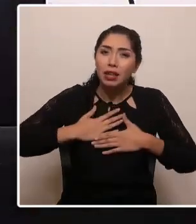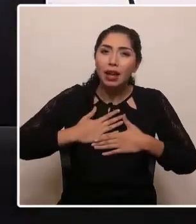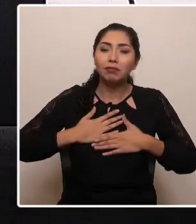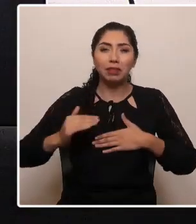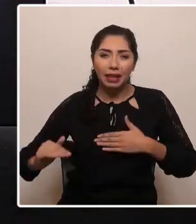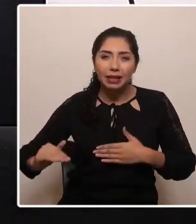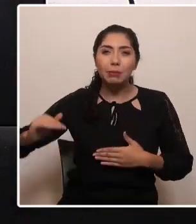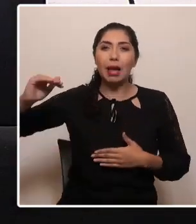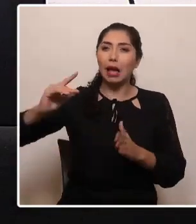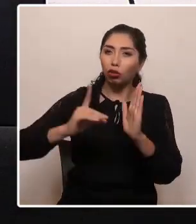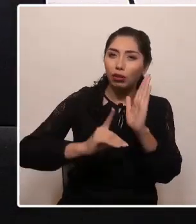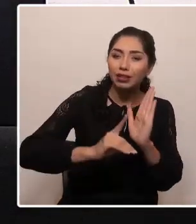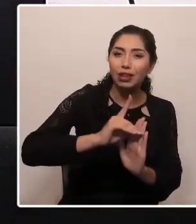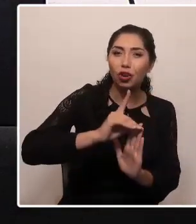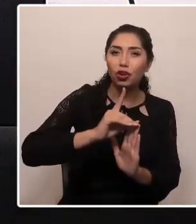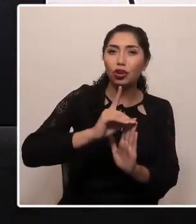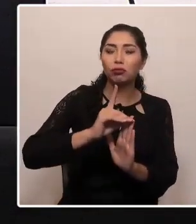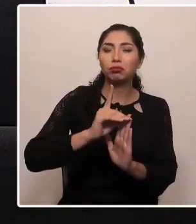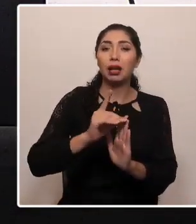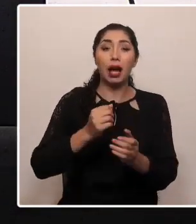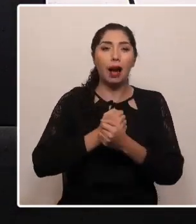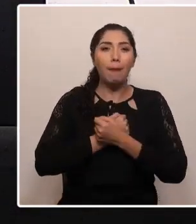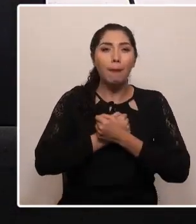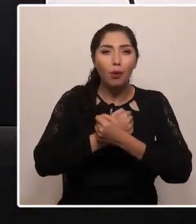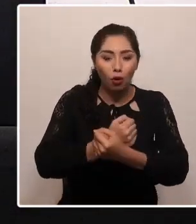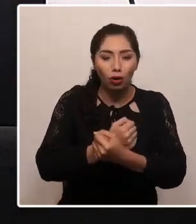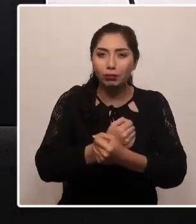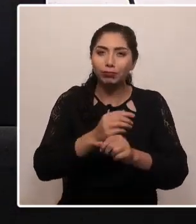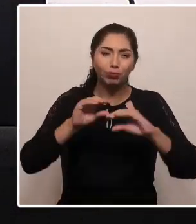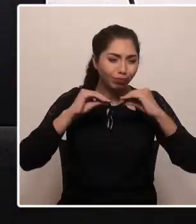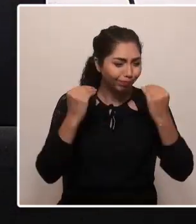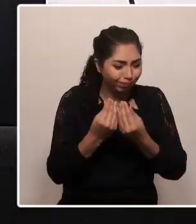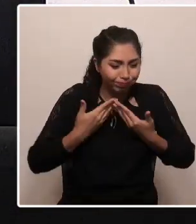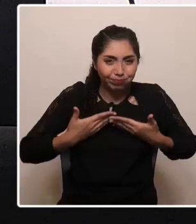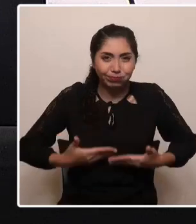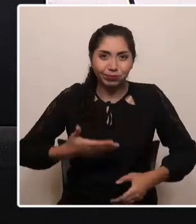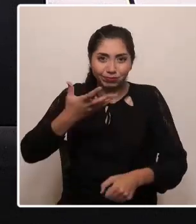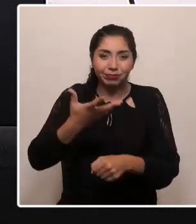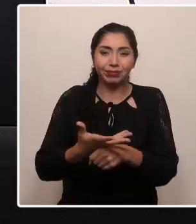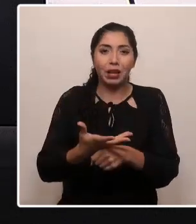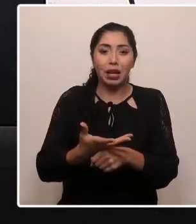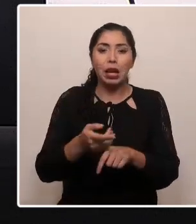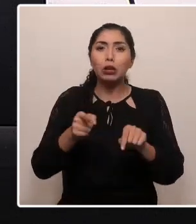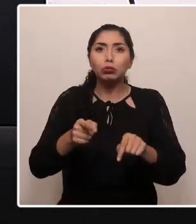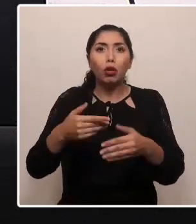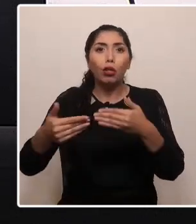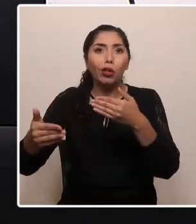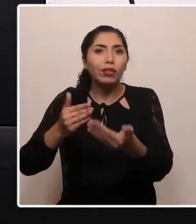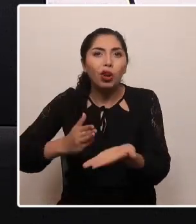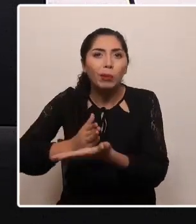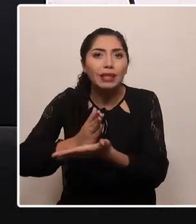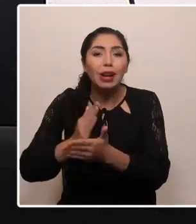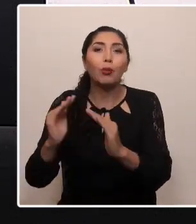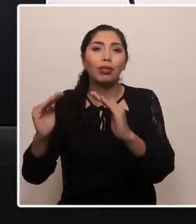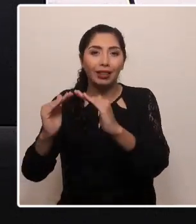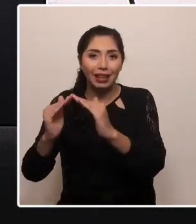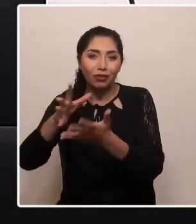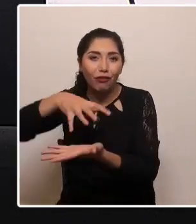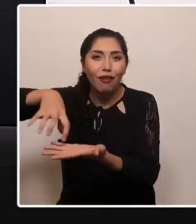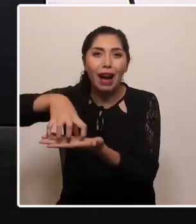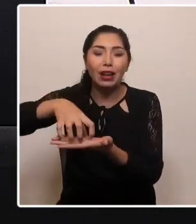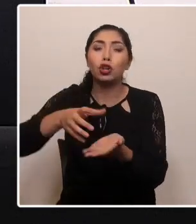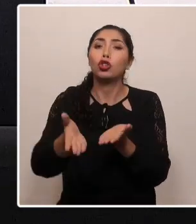crecimiento, para el amor y la existencia plena. Eso parte por un techo, un barrio, una comunidad, por los servicios de salud,